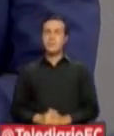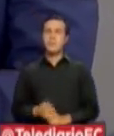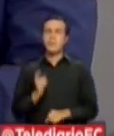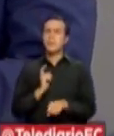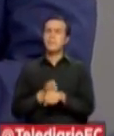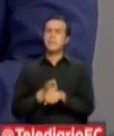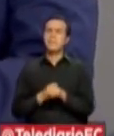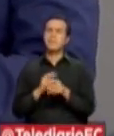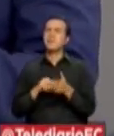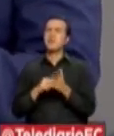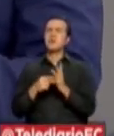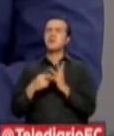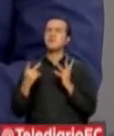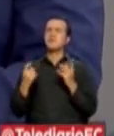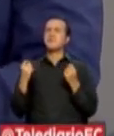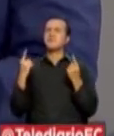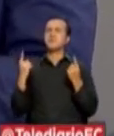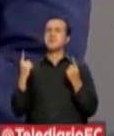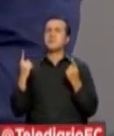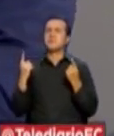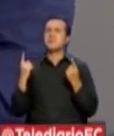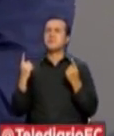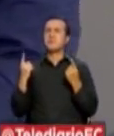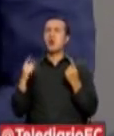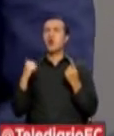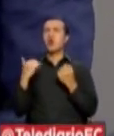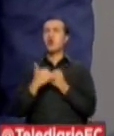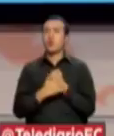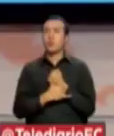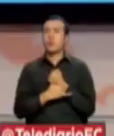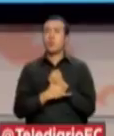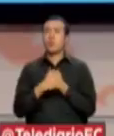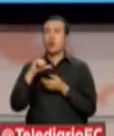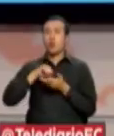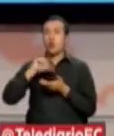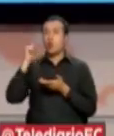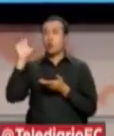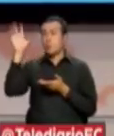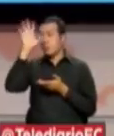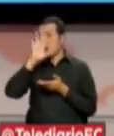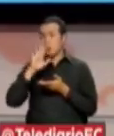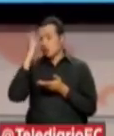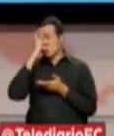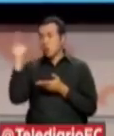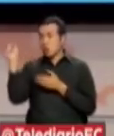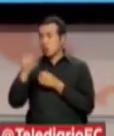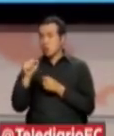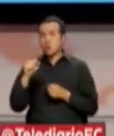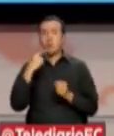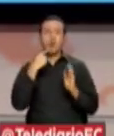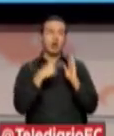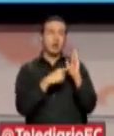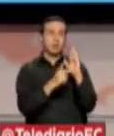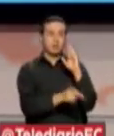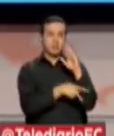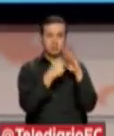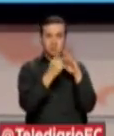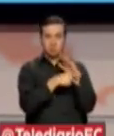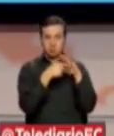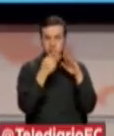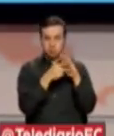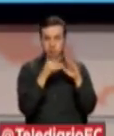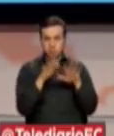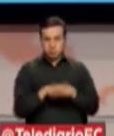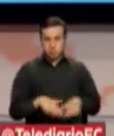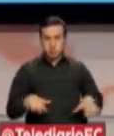diciendo qué significa eso de que nos importan los trabajadores le voy a poner un ejemplo en la provincia de esmeraldas en refinería la